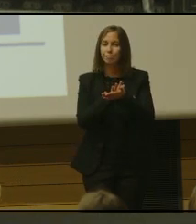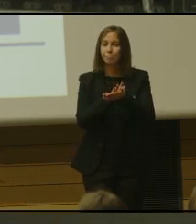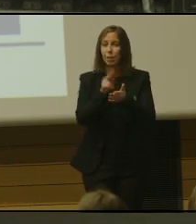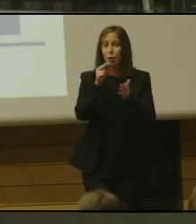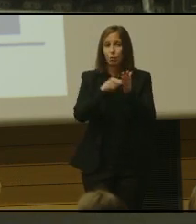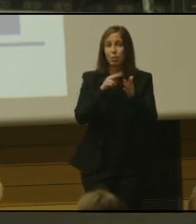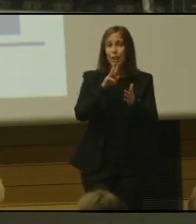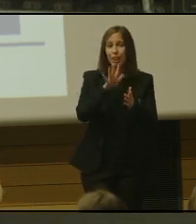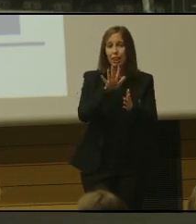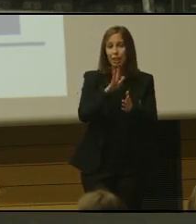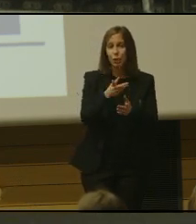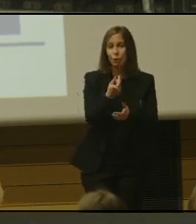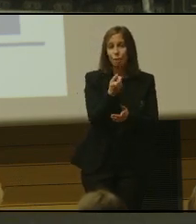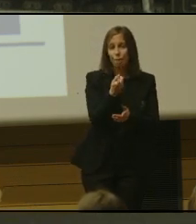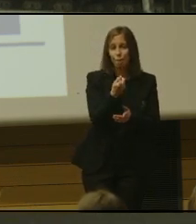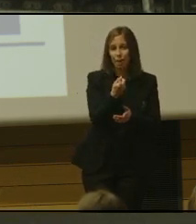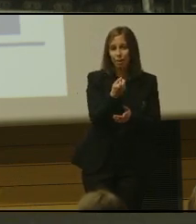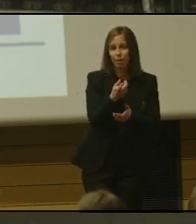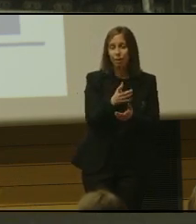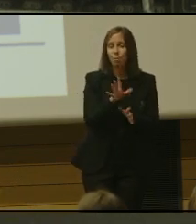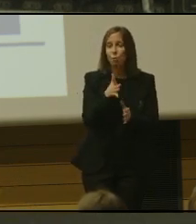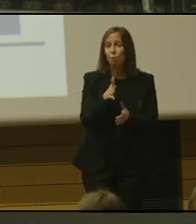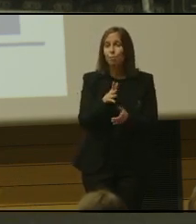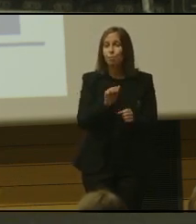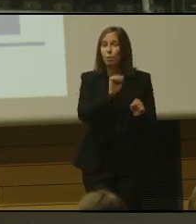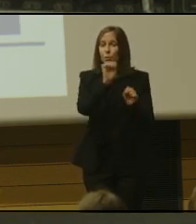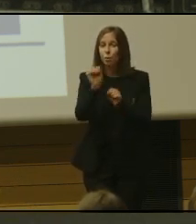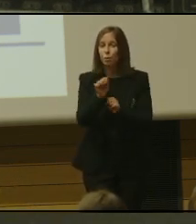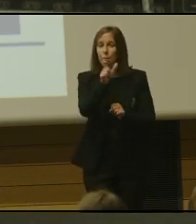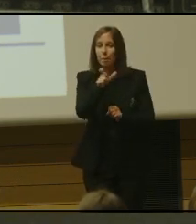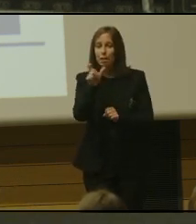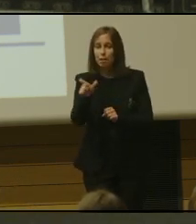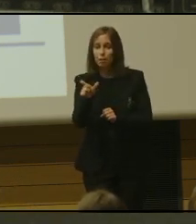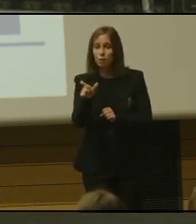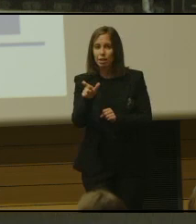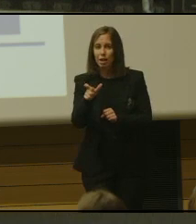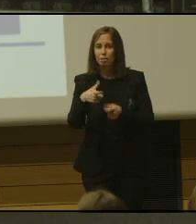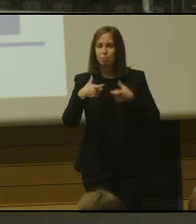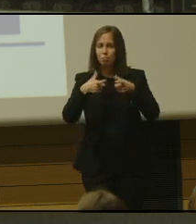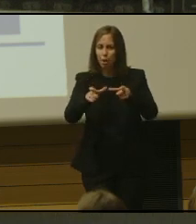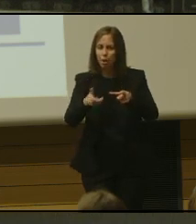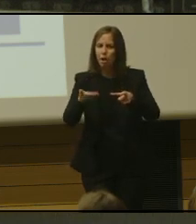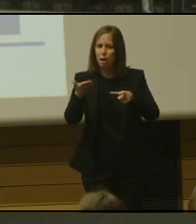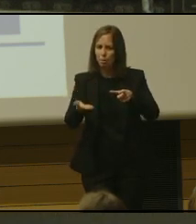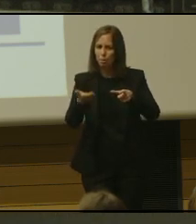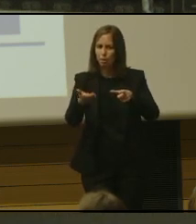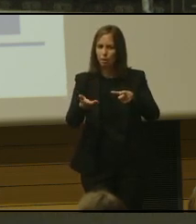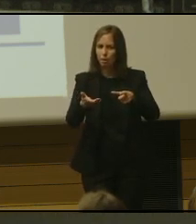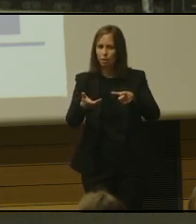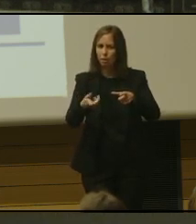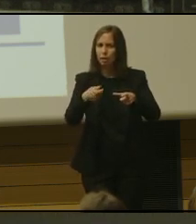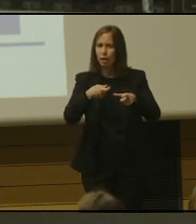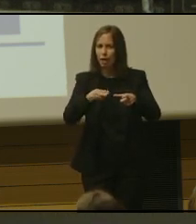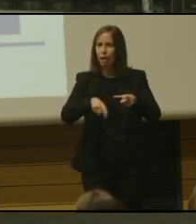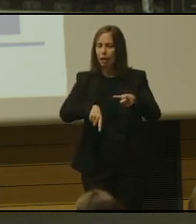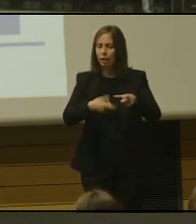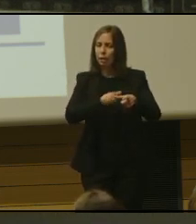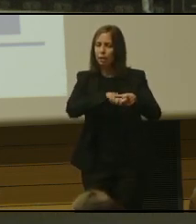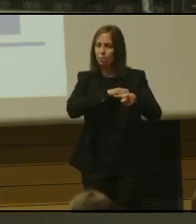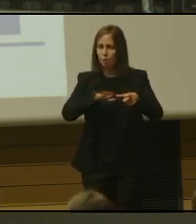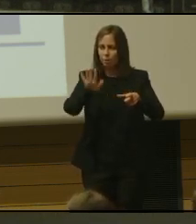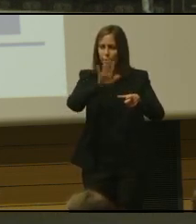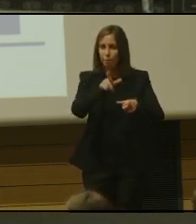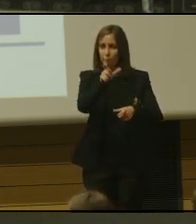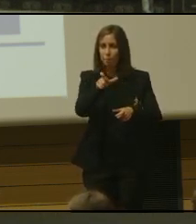insuficiente en cuanto a la protección de un sector poblacional que es importantísimo, y sobre todo en países como España, que es el